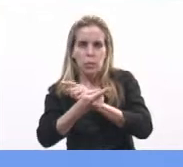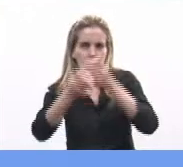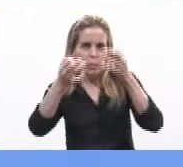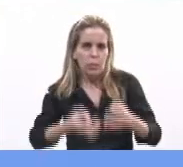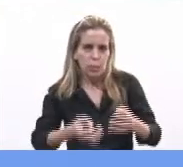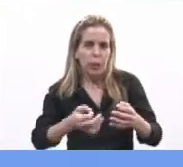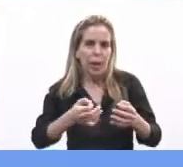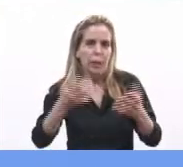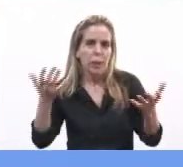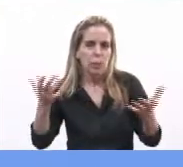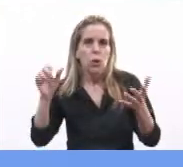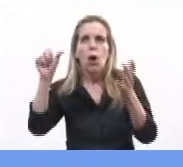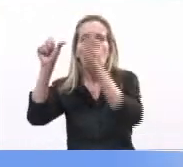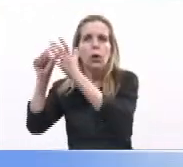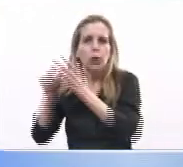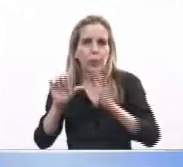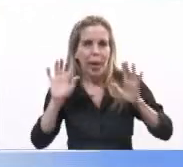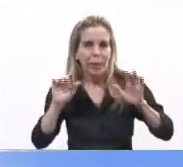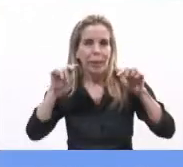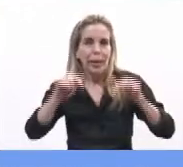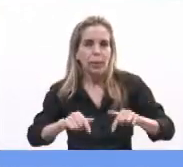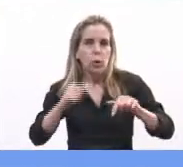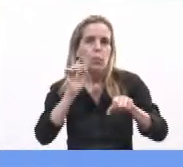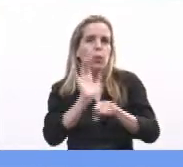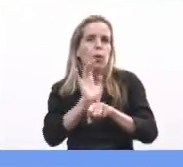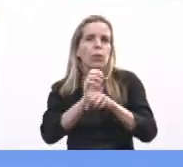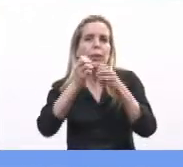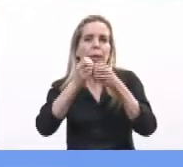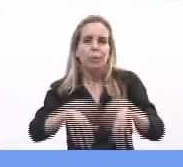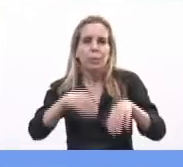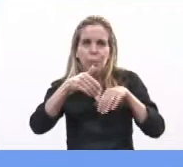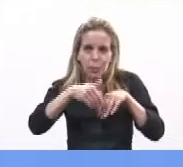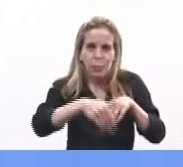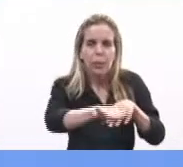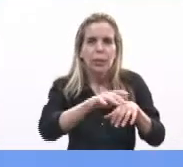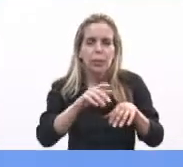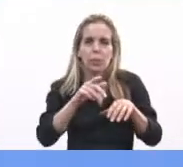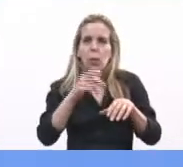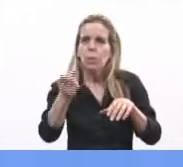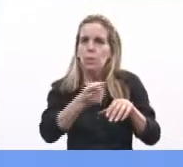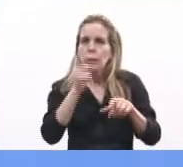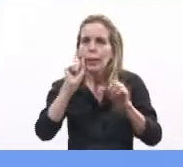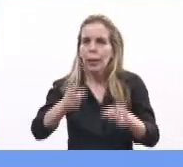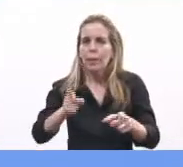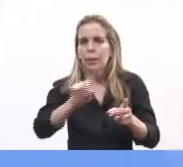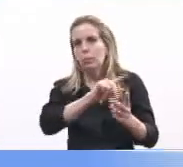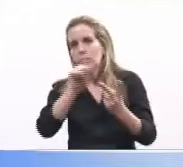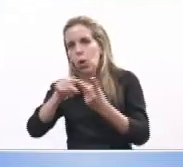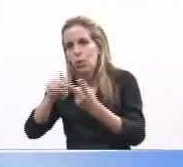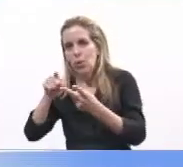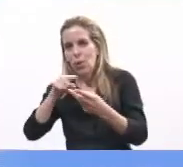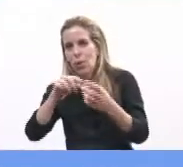en nuestro país es un punto de partida pero creo que tampoco podemos dejar de lado la otra parte del